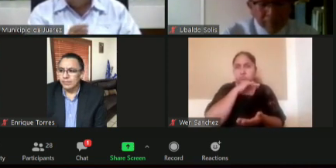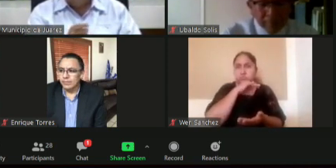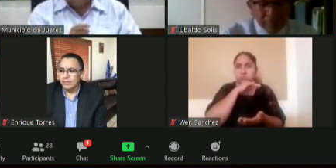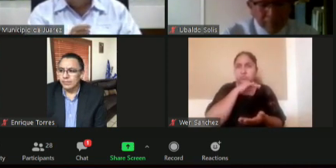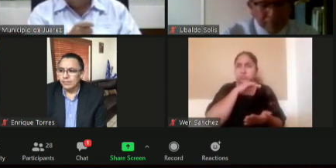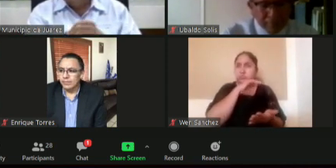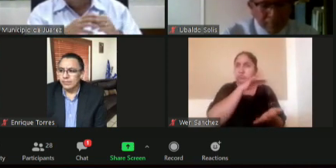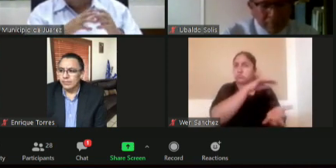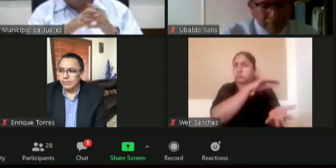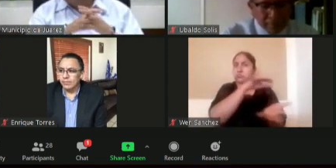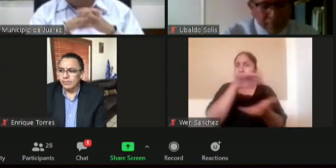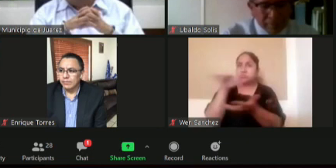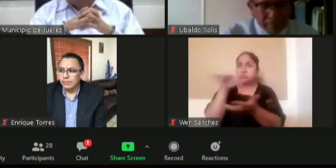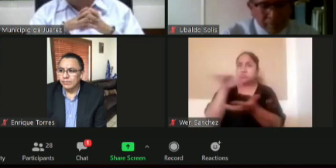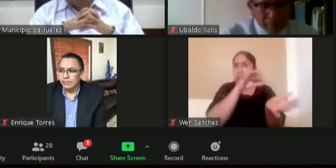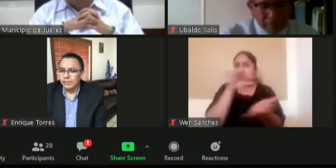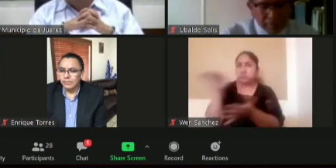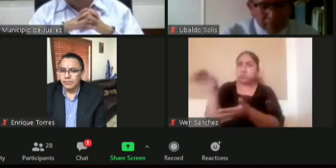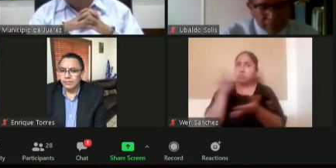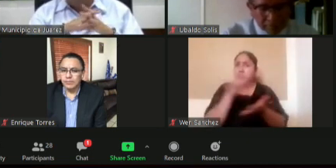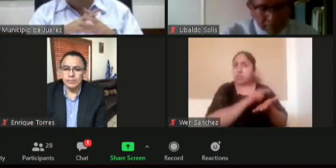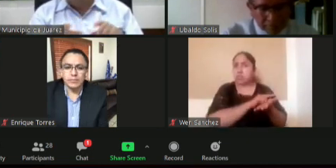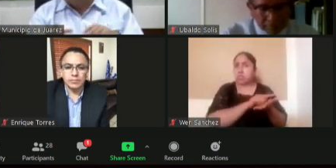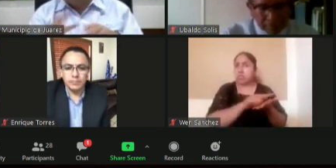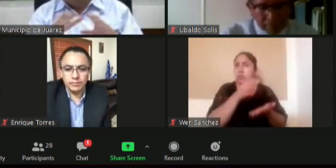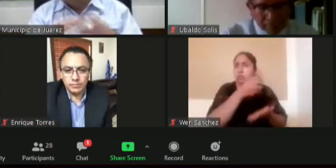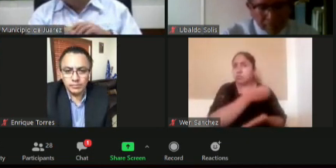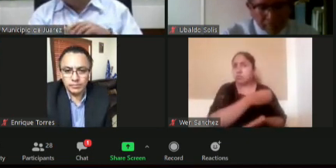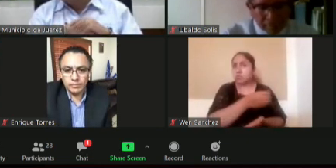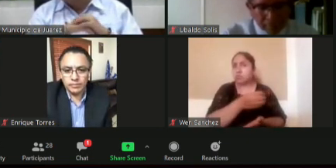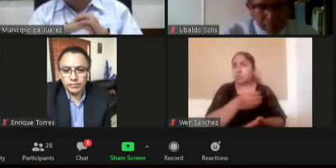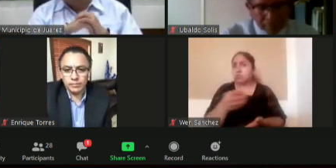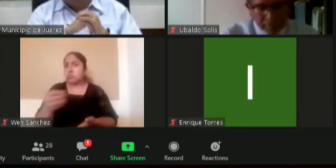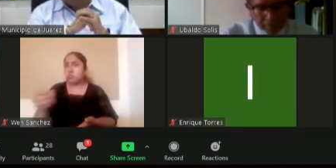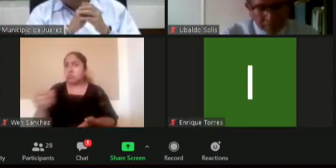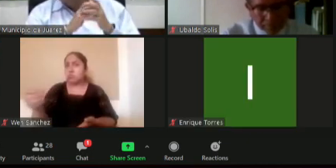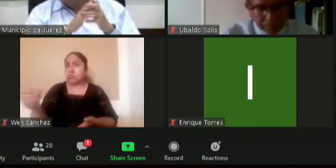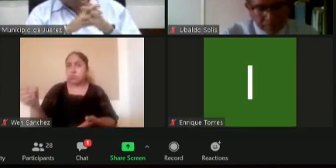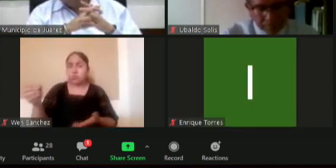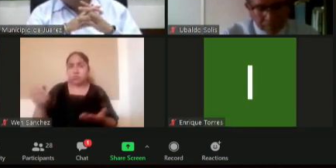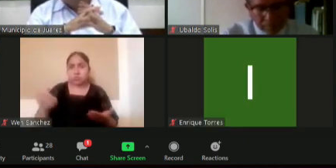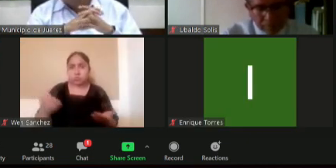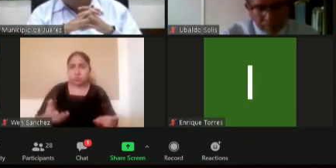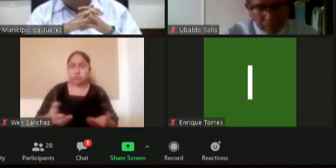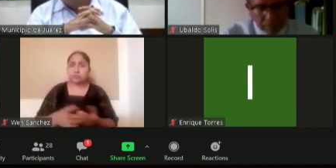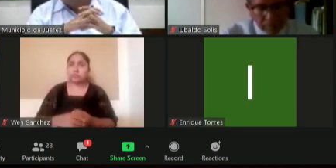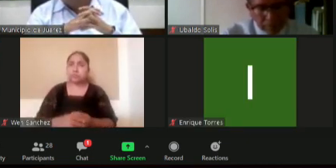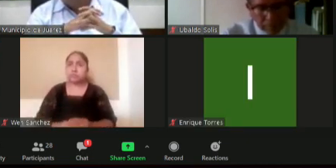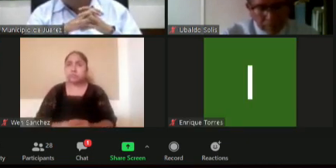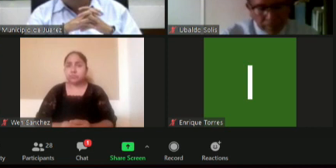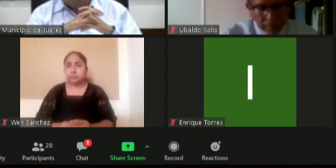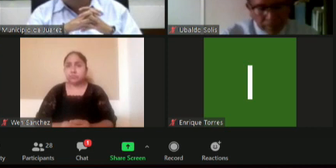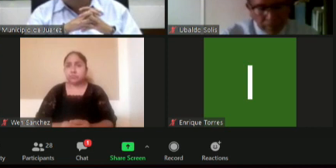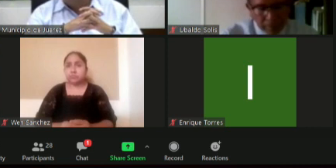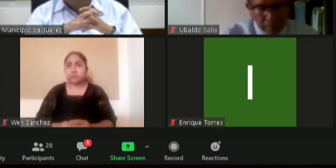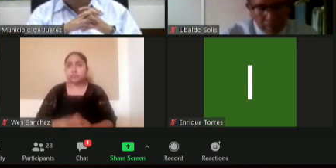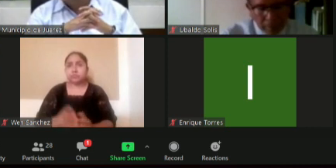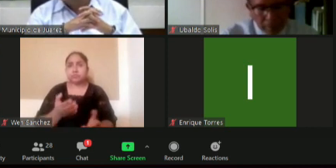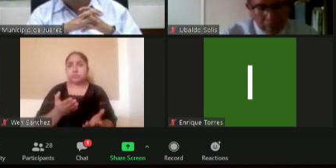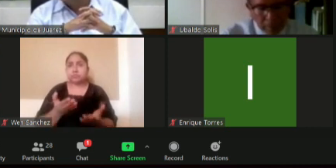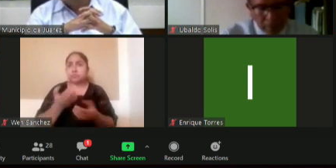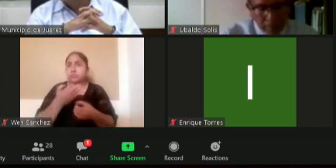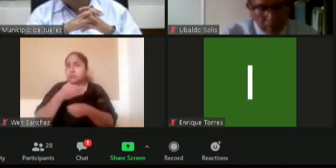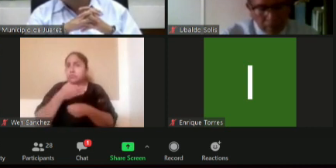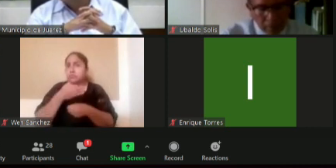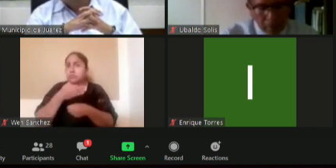en el servicio o en la prestación del servicio para la recolección de basura, en este caso estamos hablando